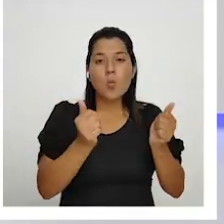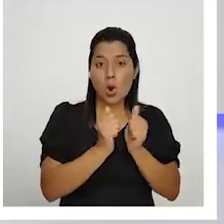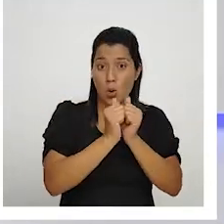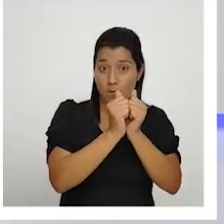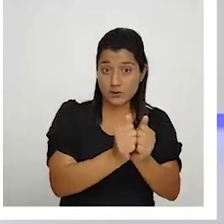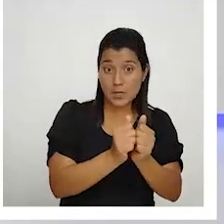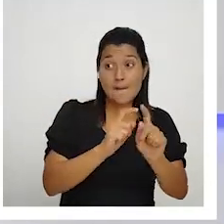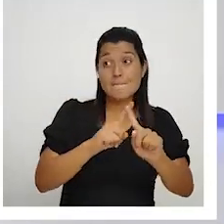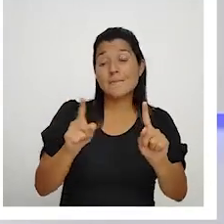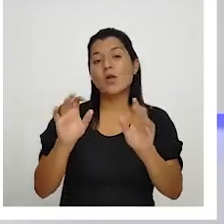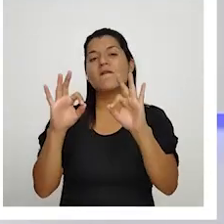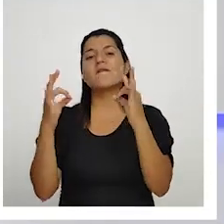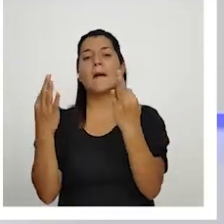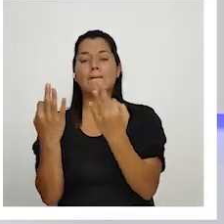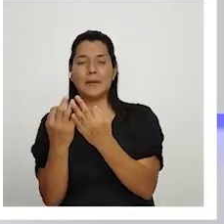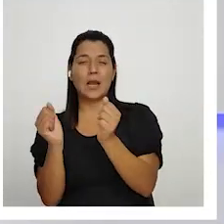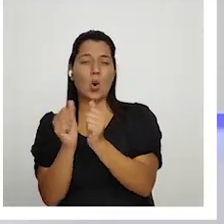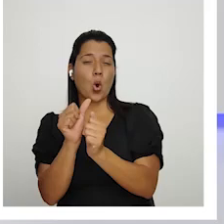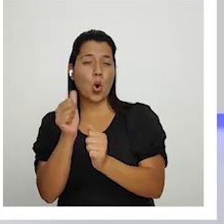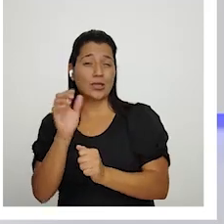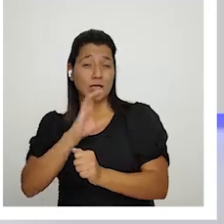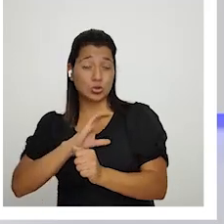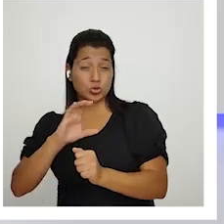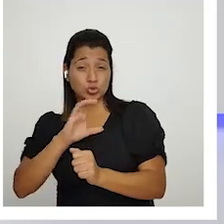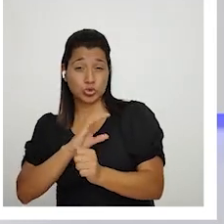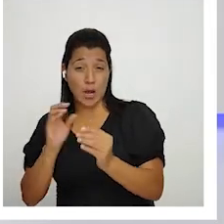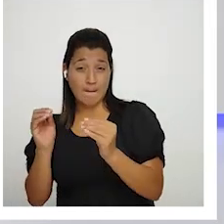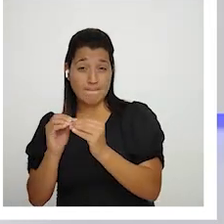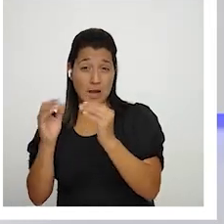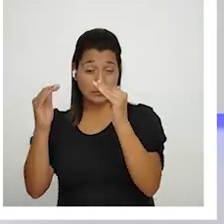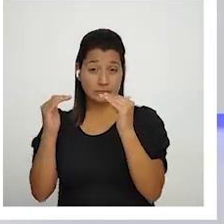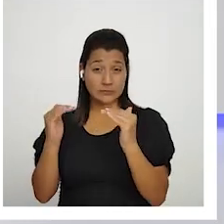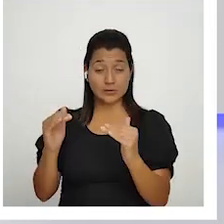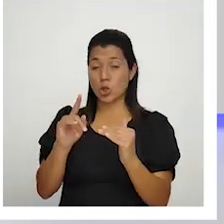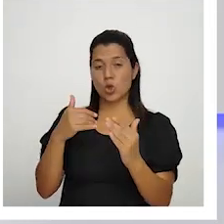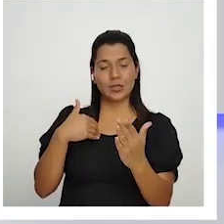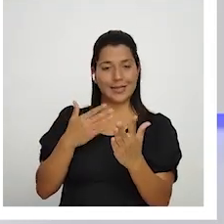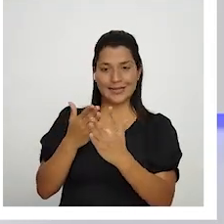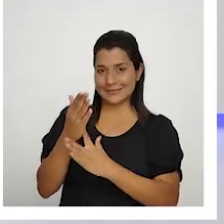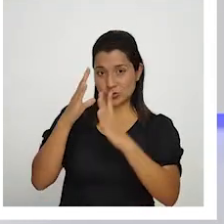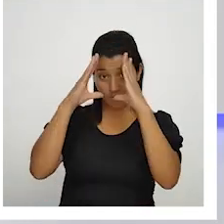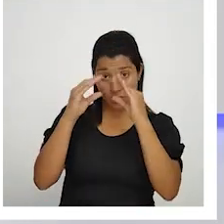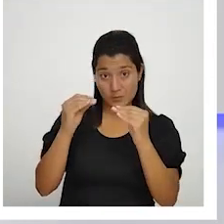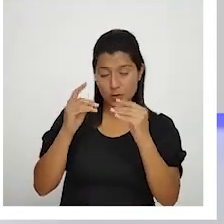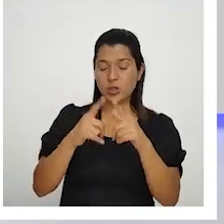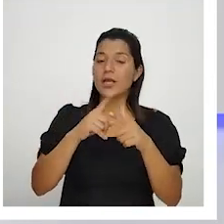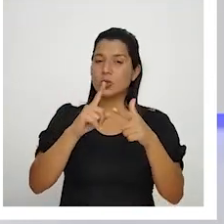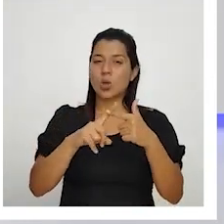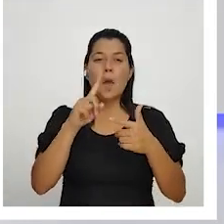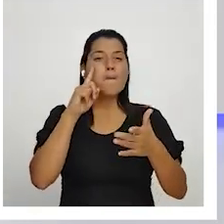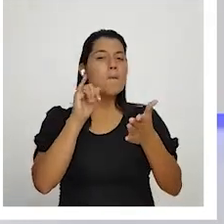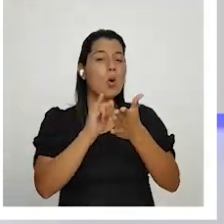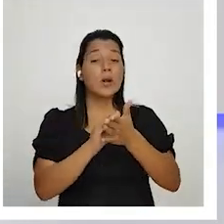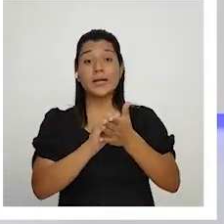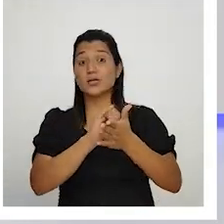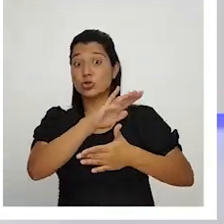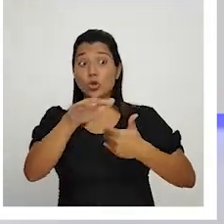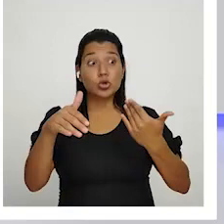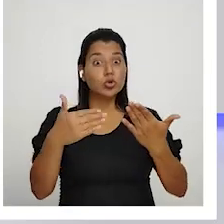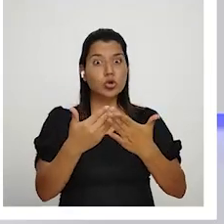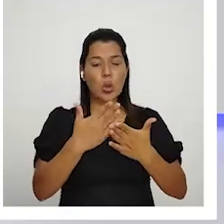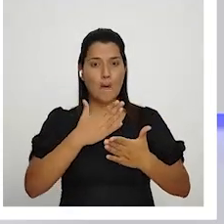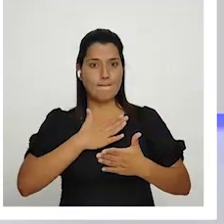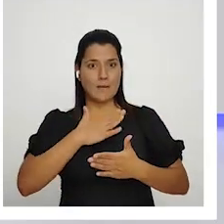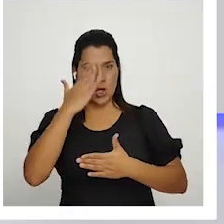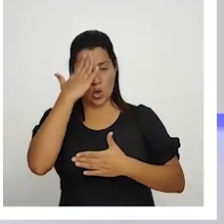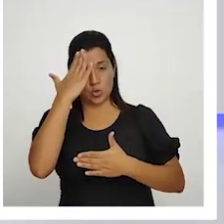vez no tienen acceso a esas informaciones. Entonces, por eso es que todo esto que yo estudié se puede traer aquí, porque tenemos papás,